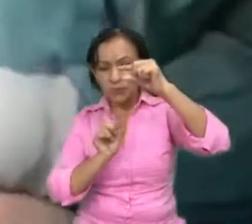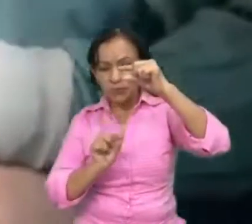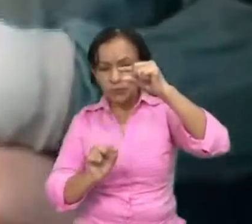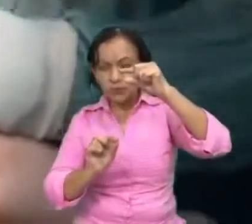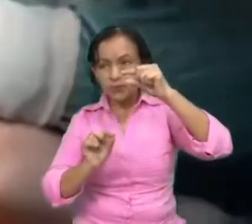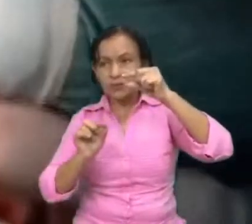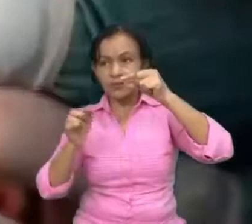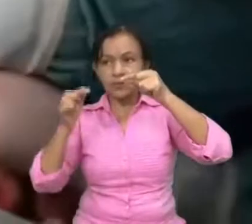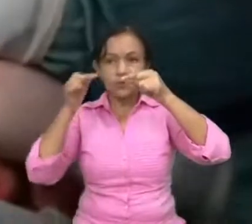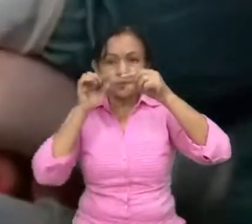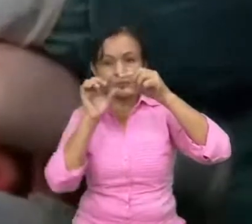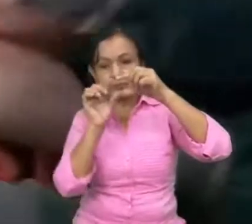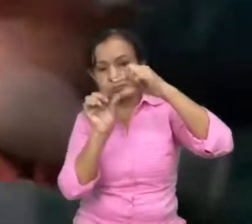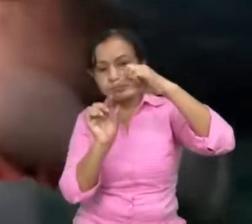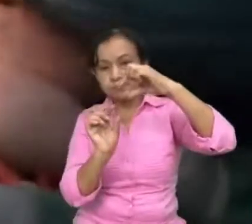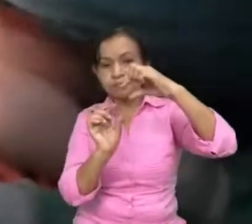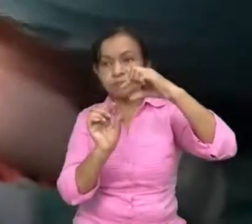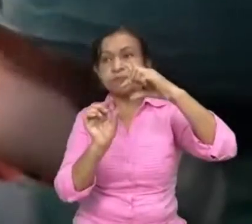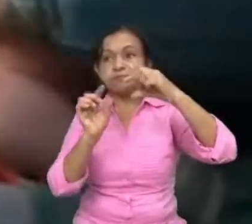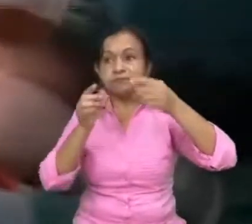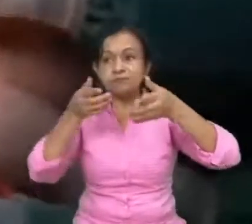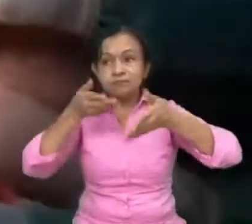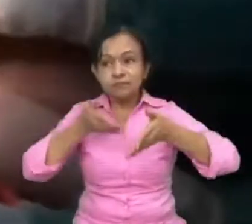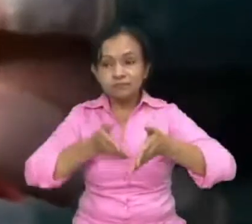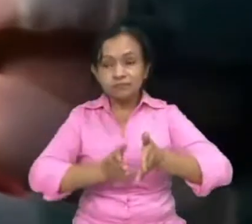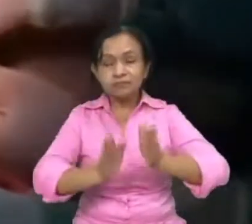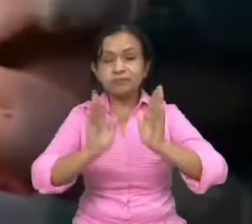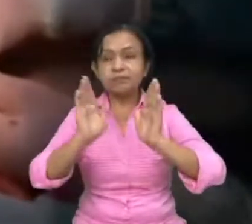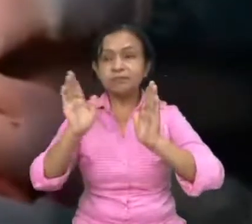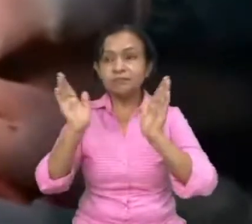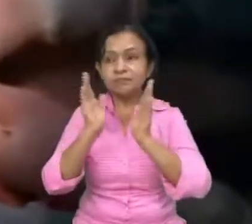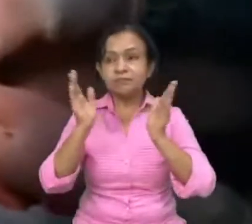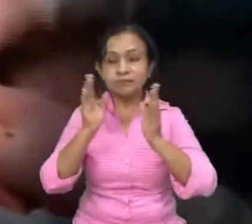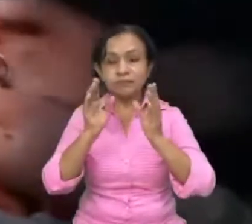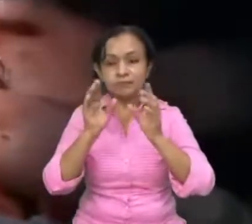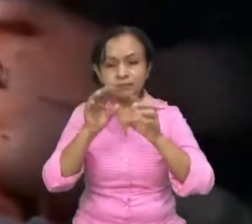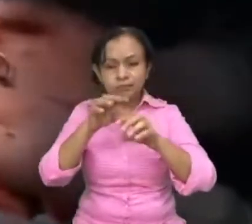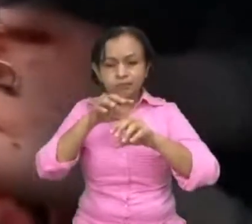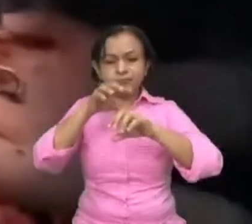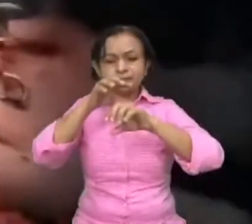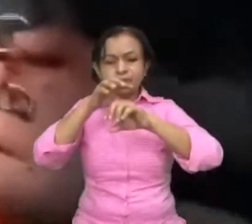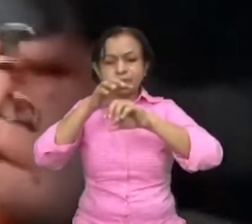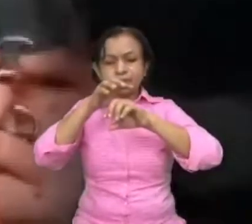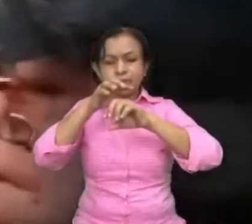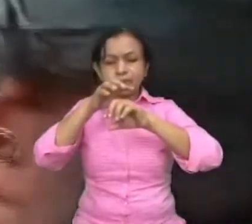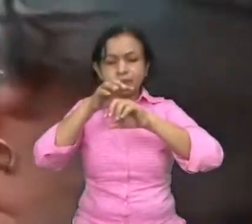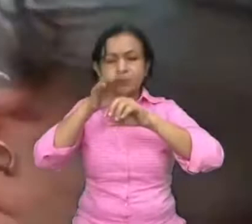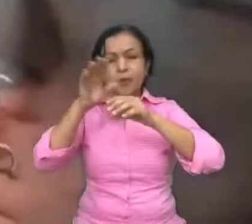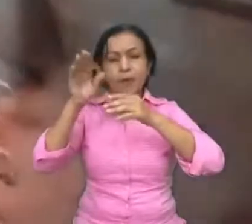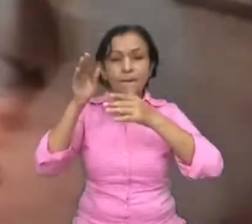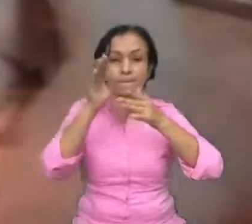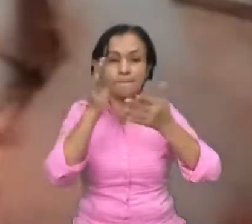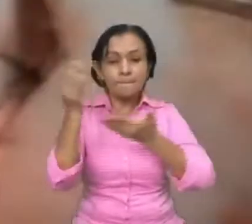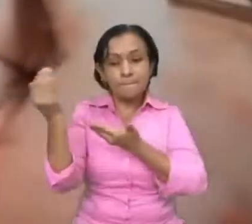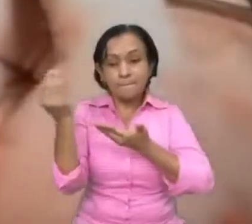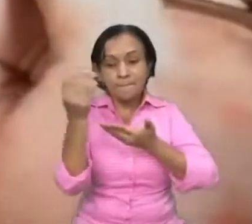neural, que son anomalías congénitas en las que se presenta un tumor en la columna o en la espalda